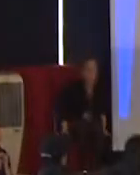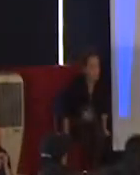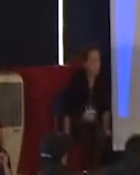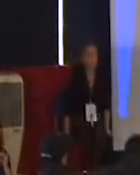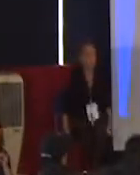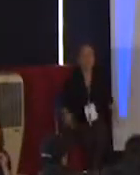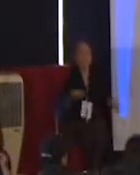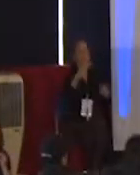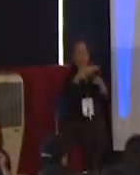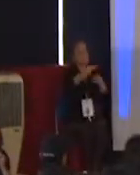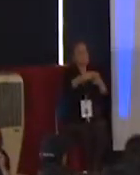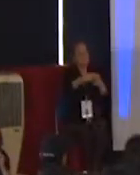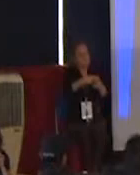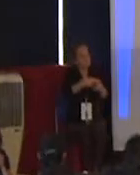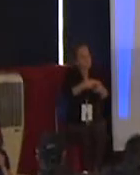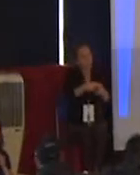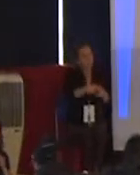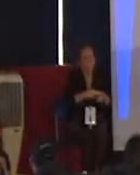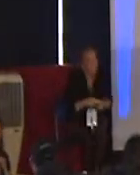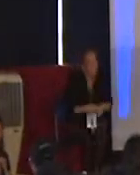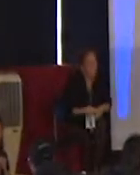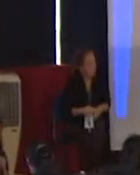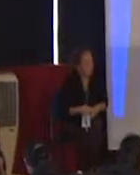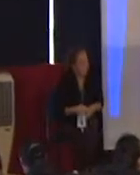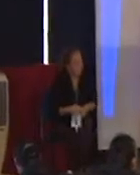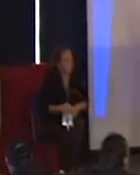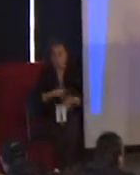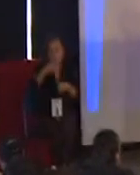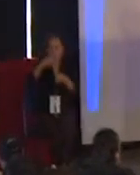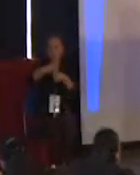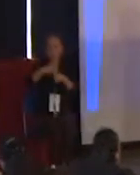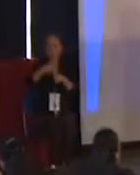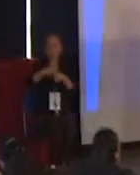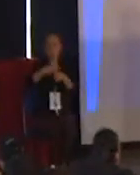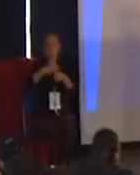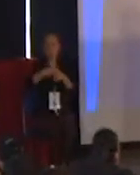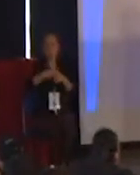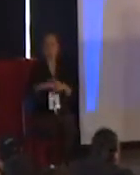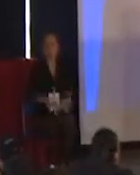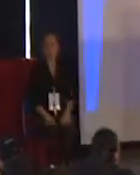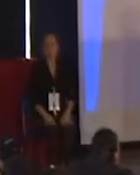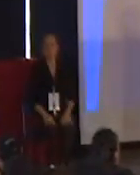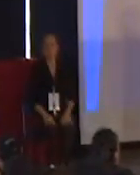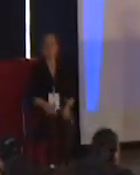¿Nos regalas tu nombre? Mi compañera se llama...